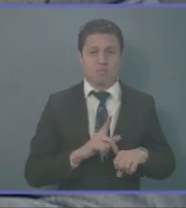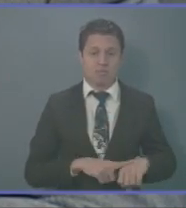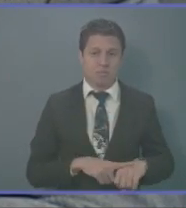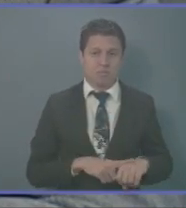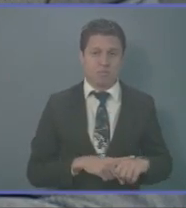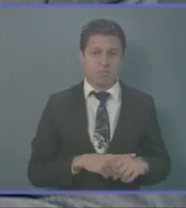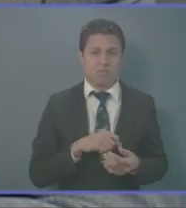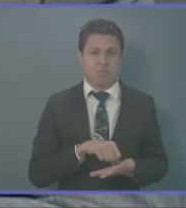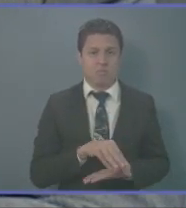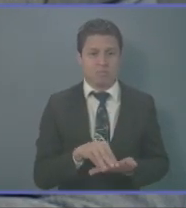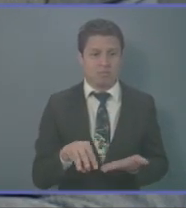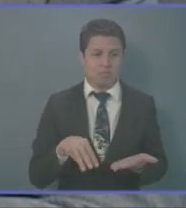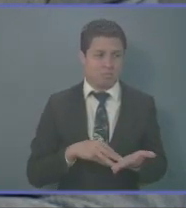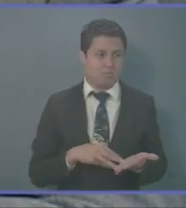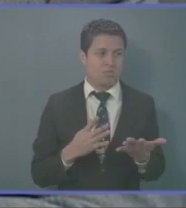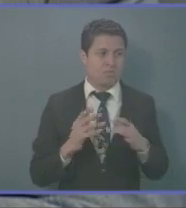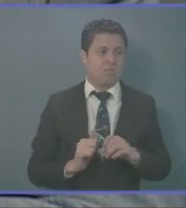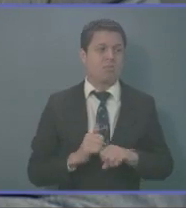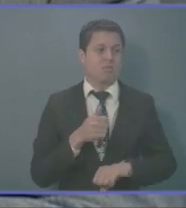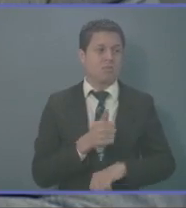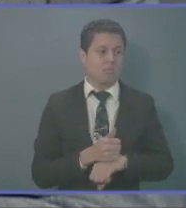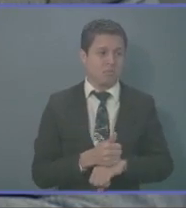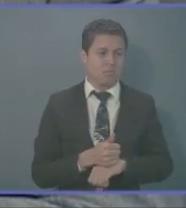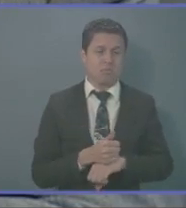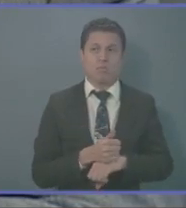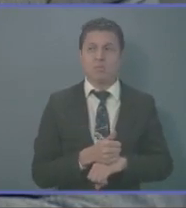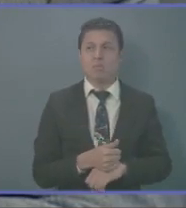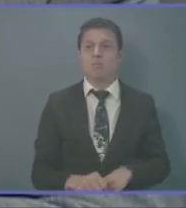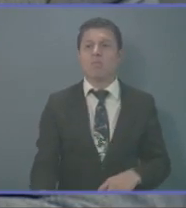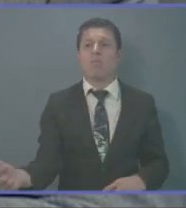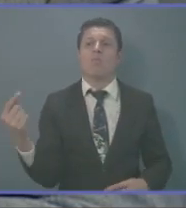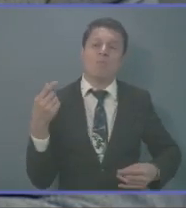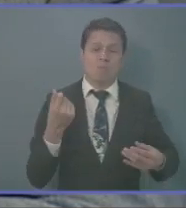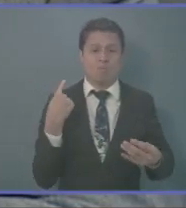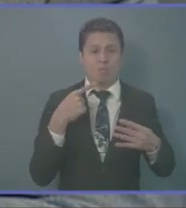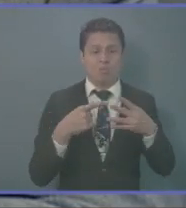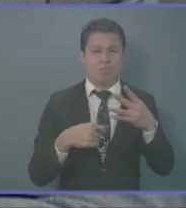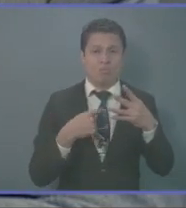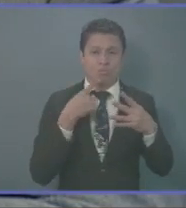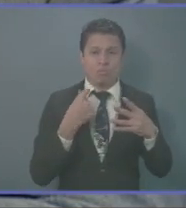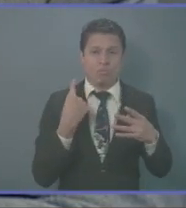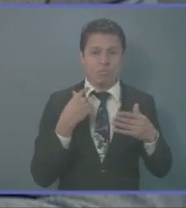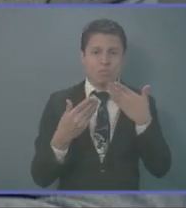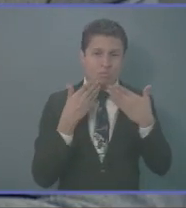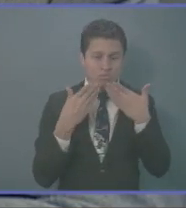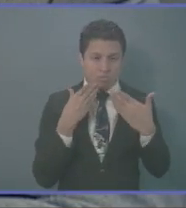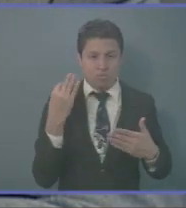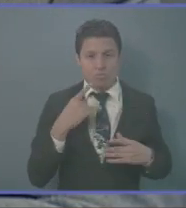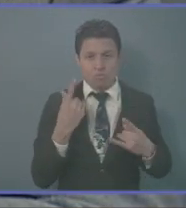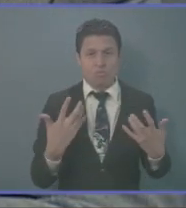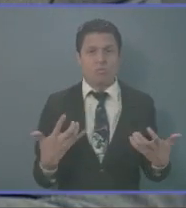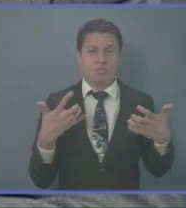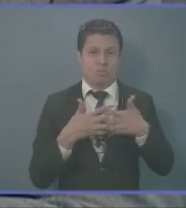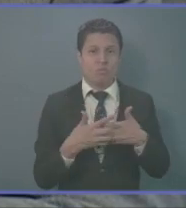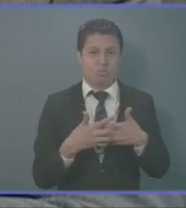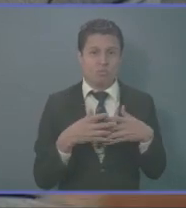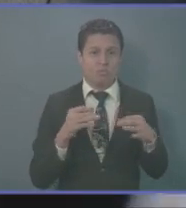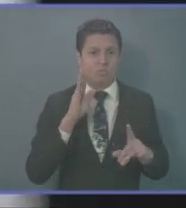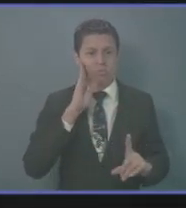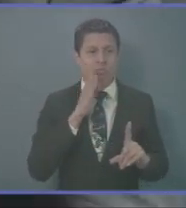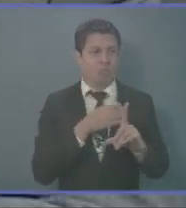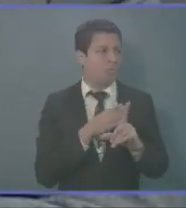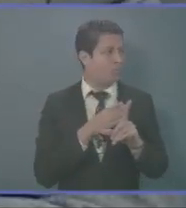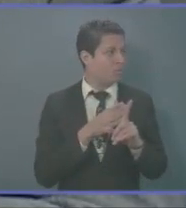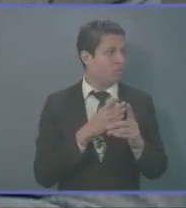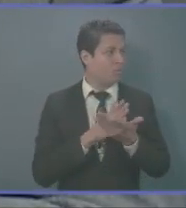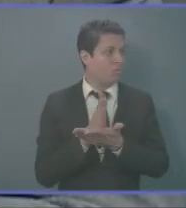gobiernos municipales de conformidad a lo establecido en el decreto antes mencionado, por lo que deberán ser transferidos de forma directa a